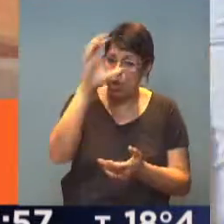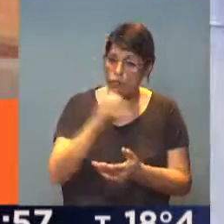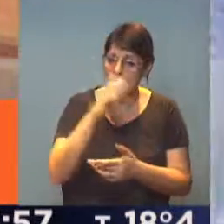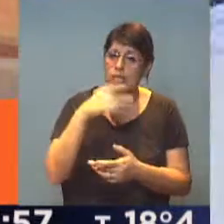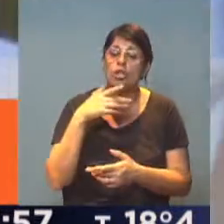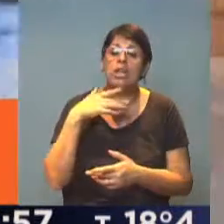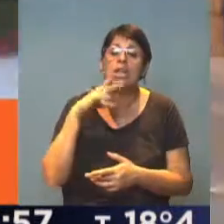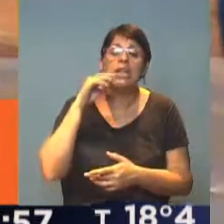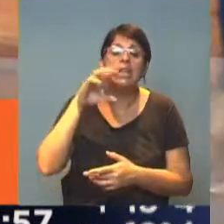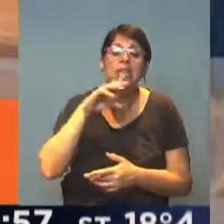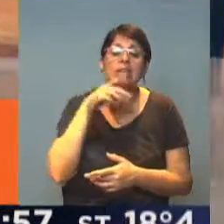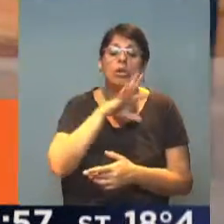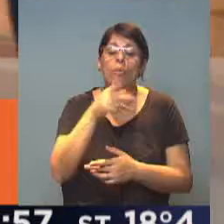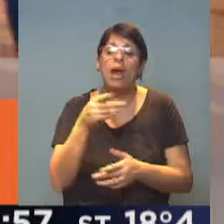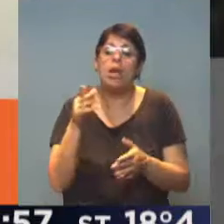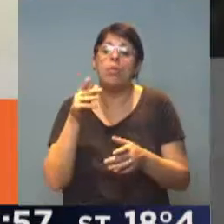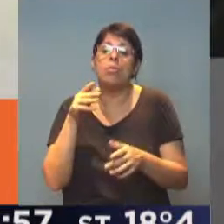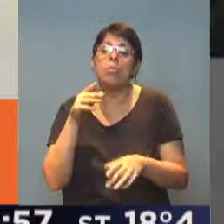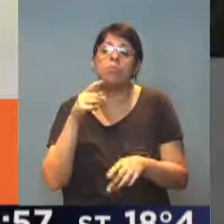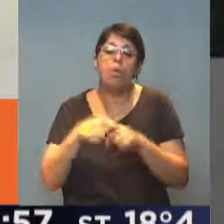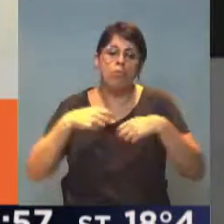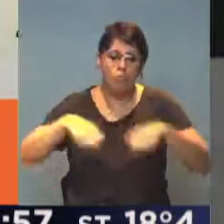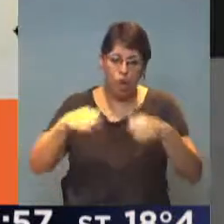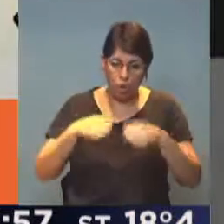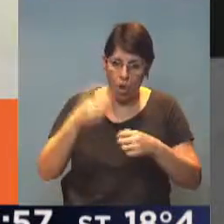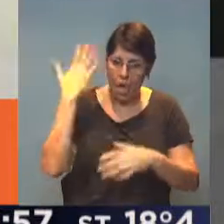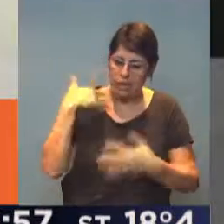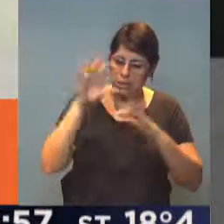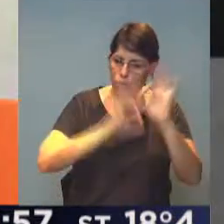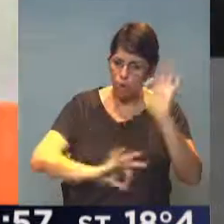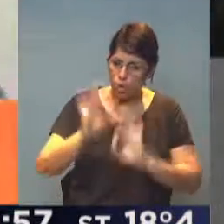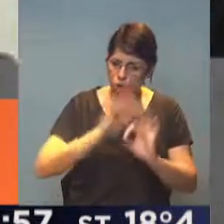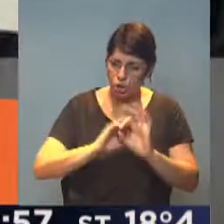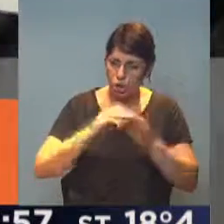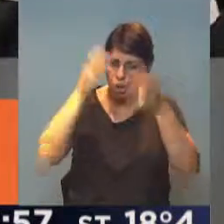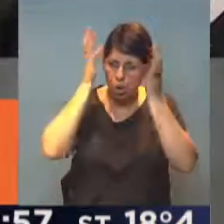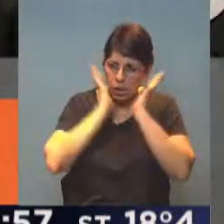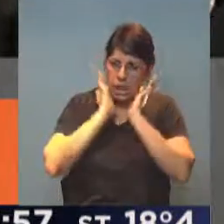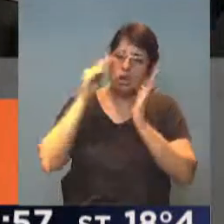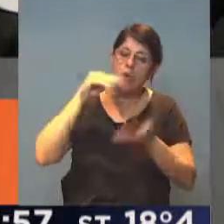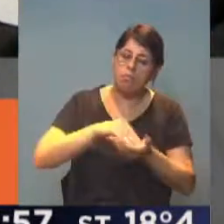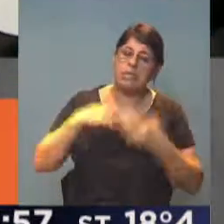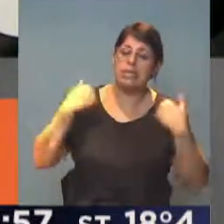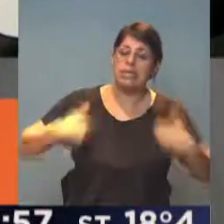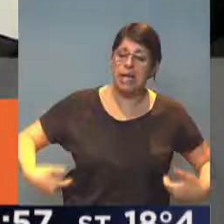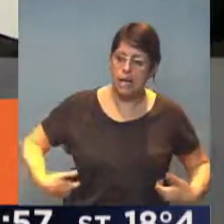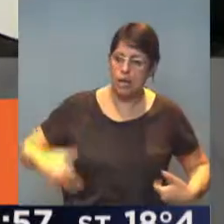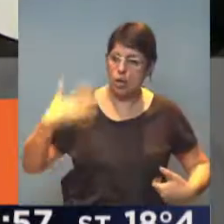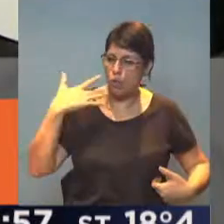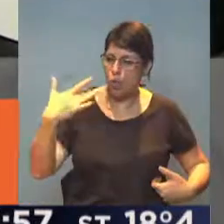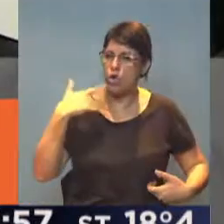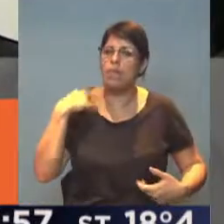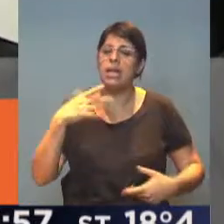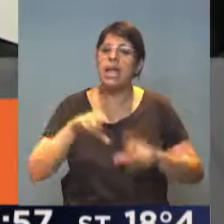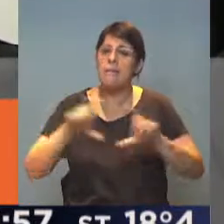delito con moto. Nosotros también ofrecimos un proyecto que tenía el casco más el chaleco refractario como identificación de